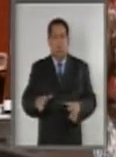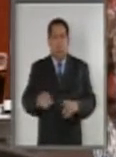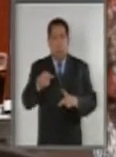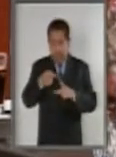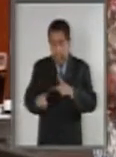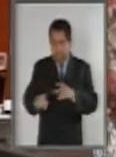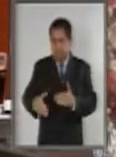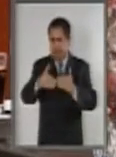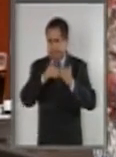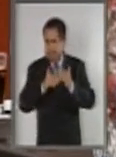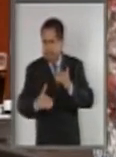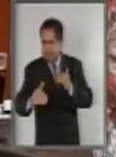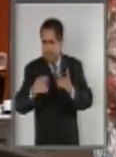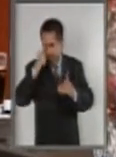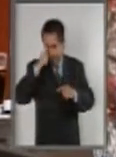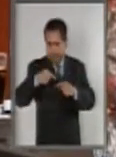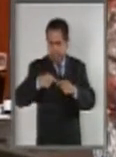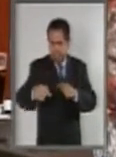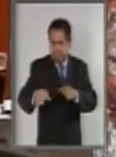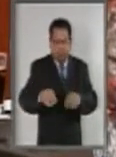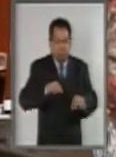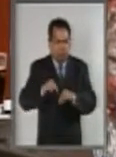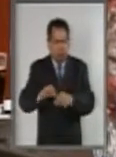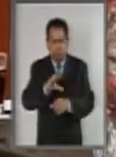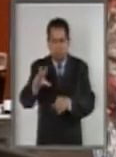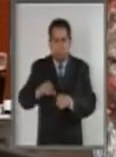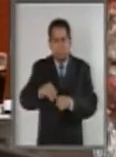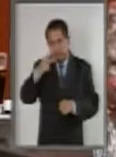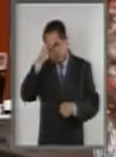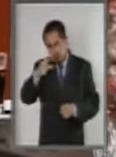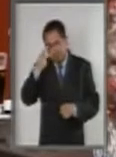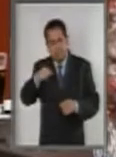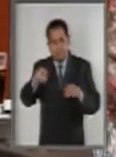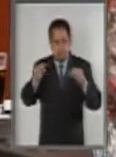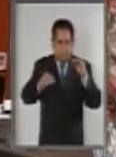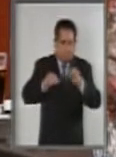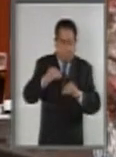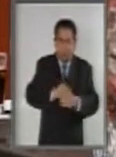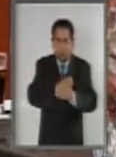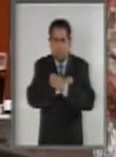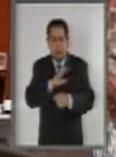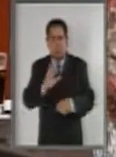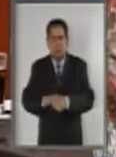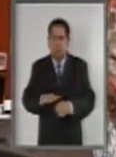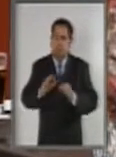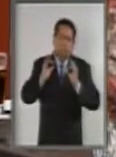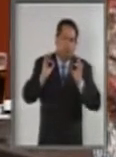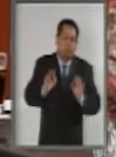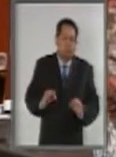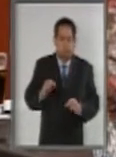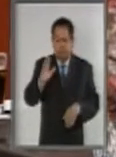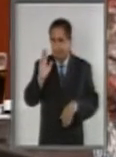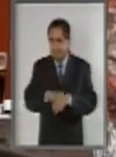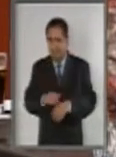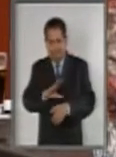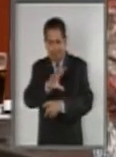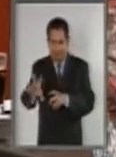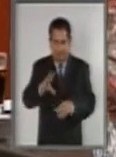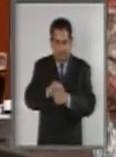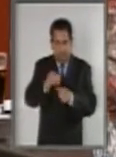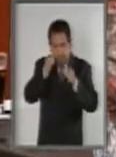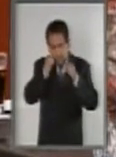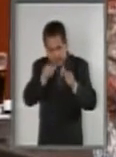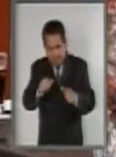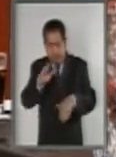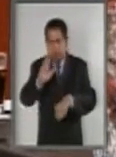nueva etapa de partida hacia la construcción de un México con una educación más humana, más integral,